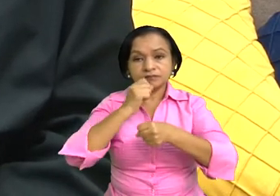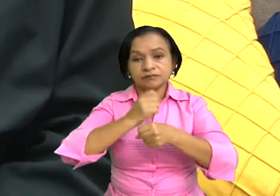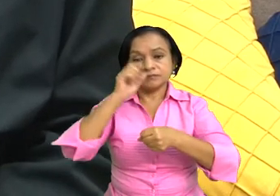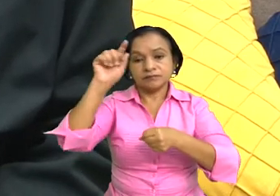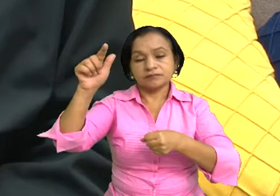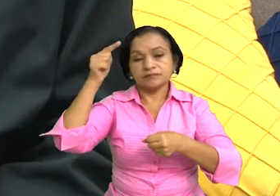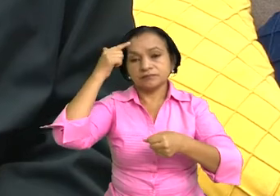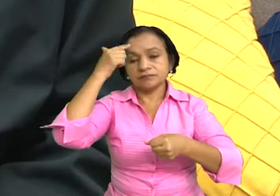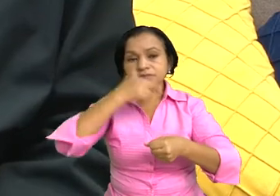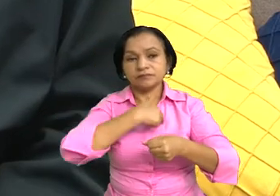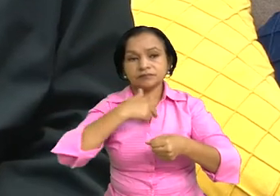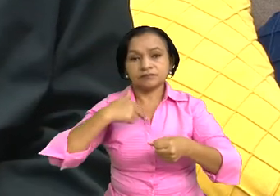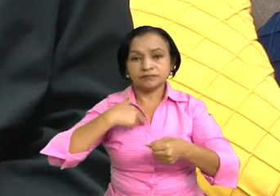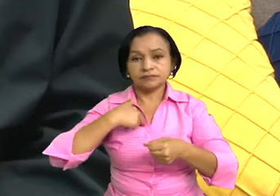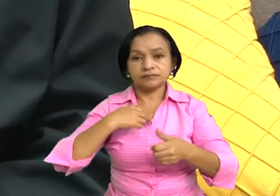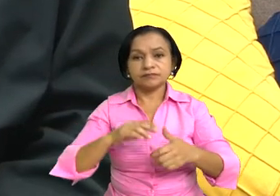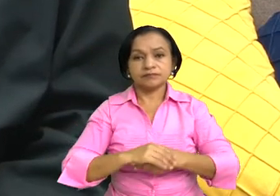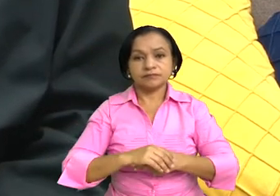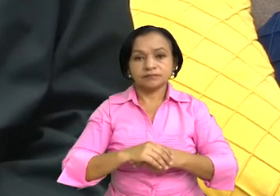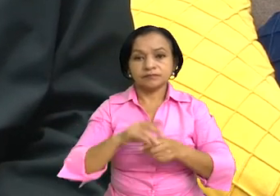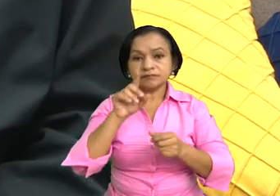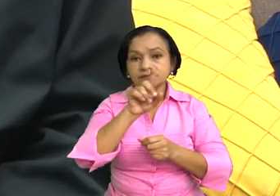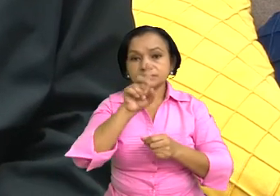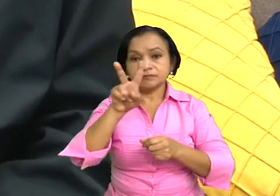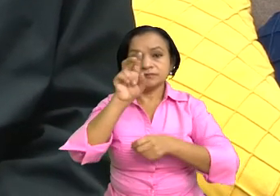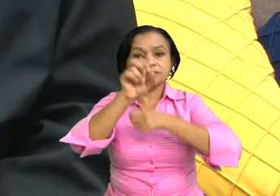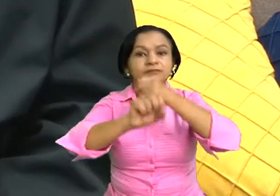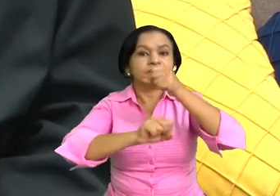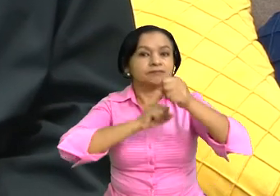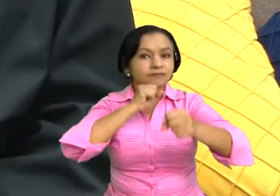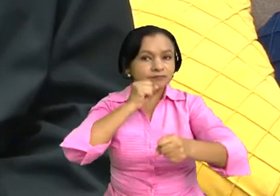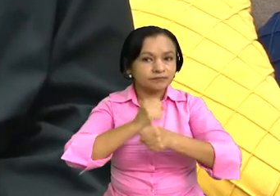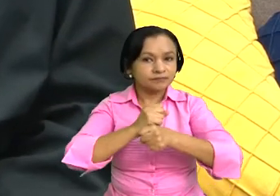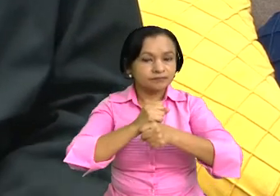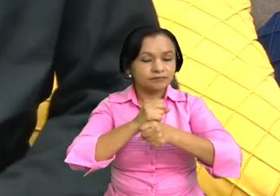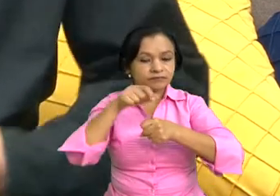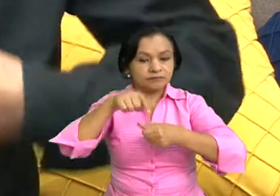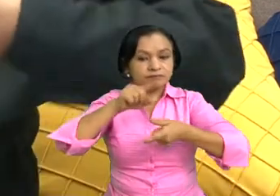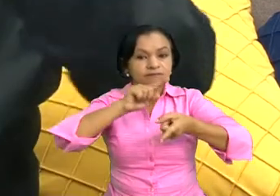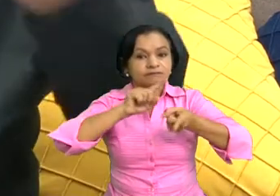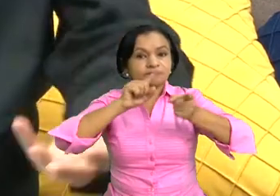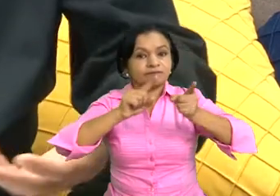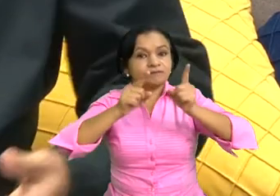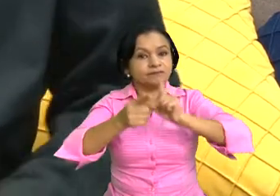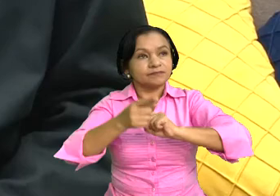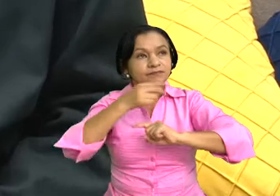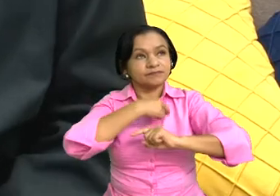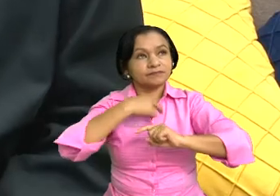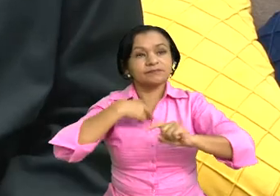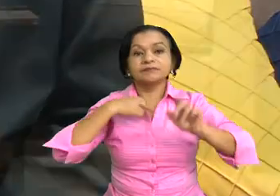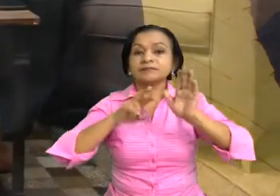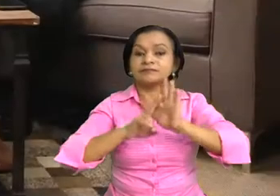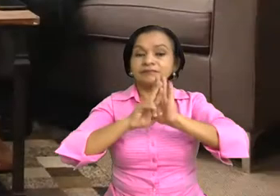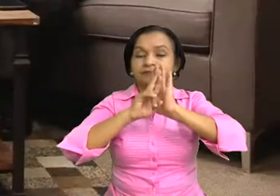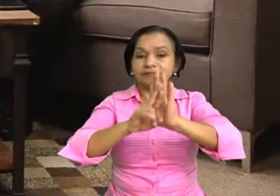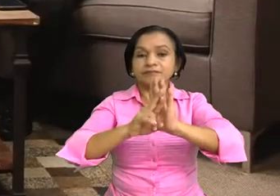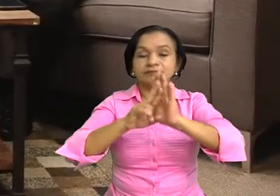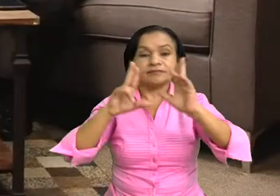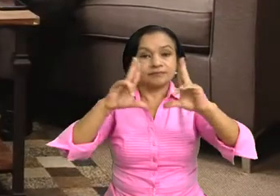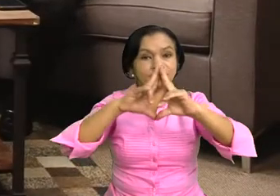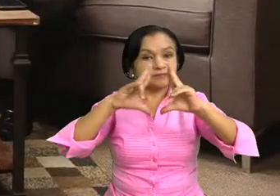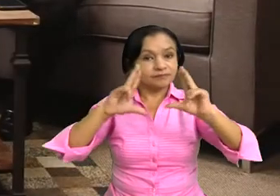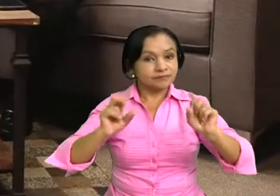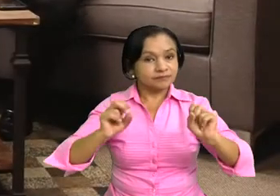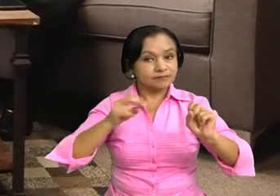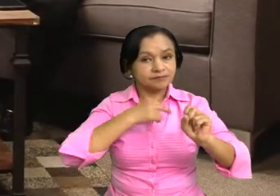viene realizando y que ya tiene 12 años y que está madurando ahora, y que está dándole resultados a este país, ya